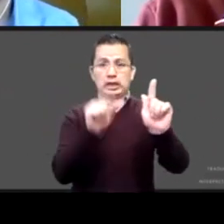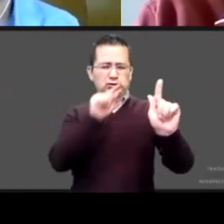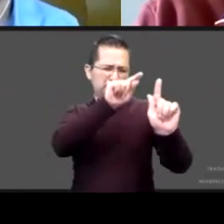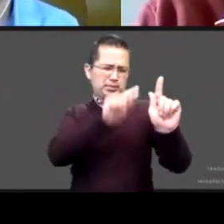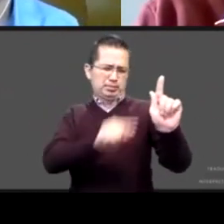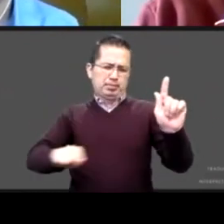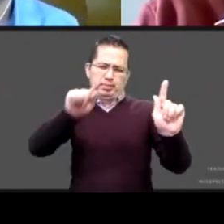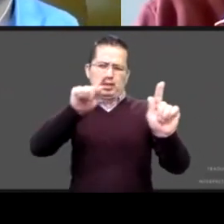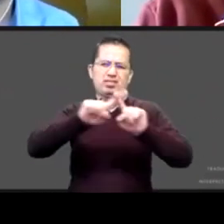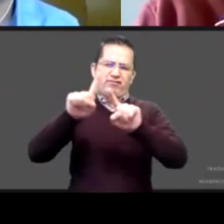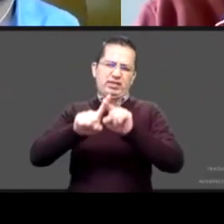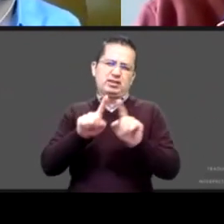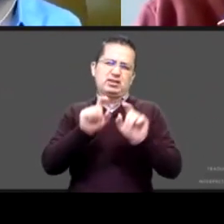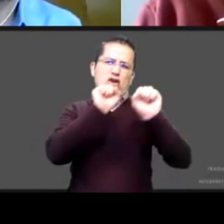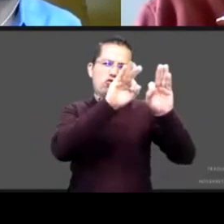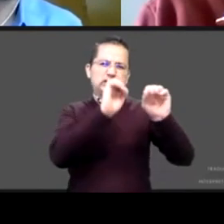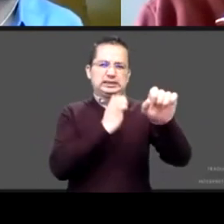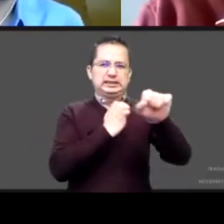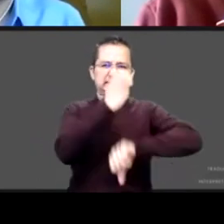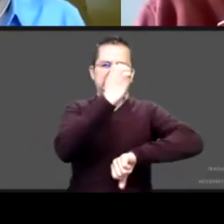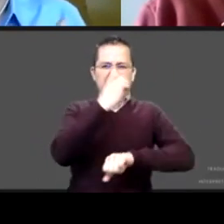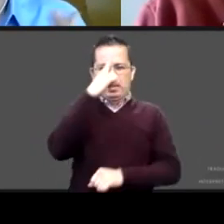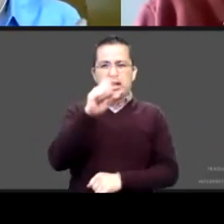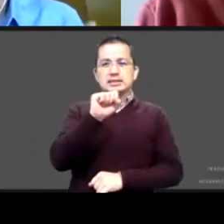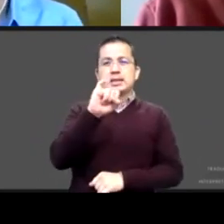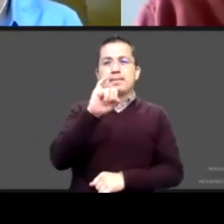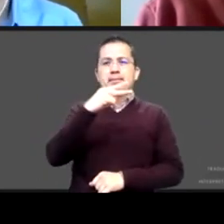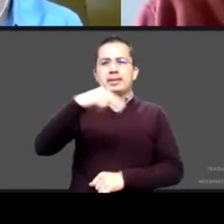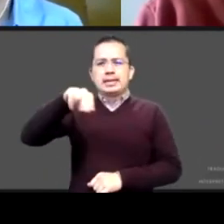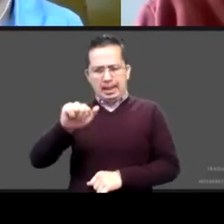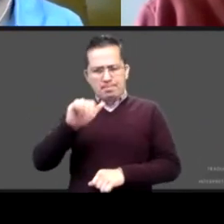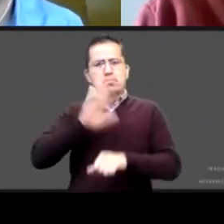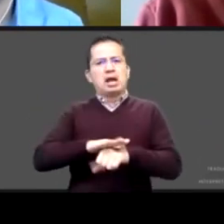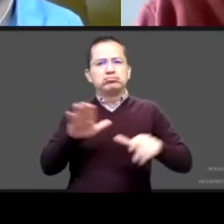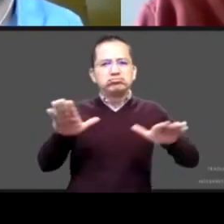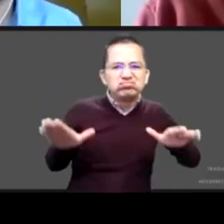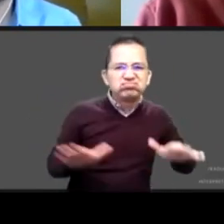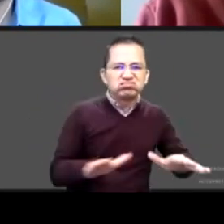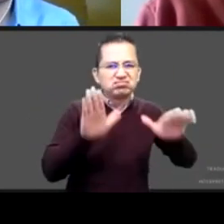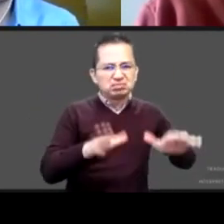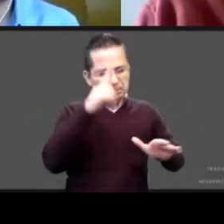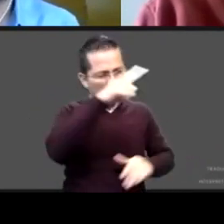más, con más fuerza, estos diálogos, y con más de 100 autoridades en este caso,